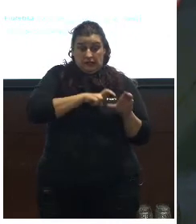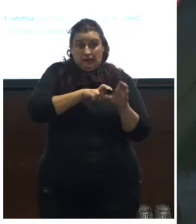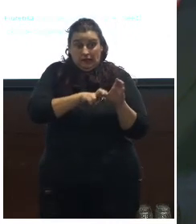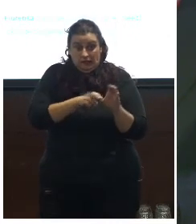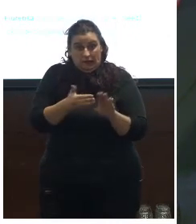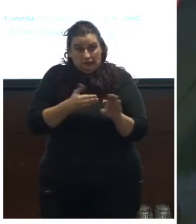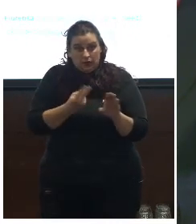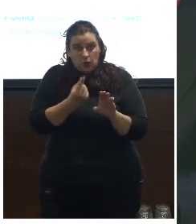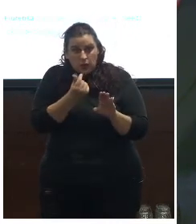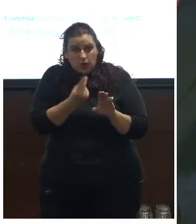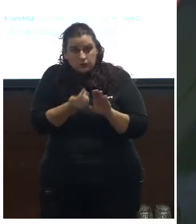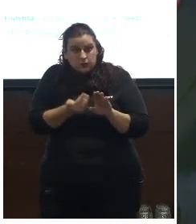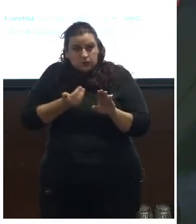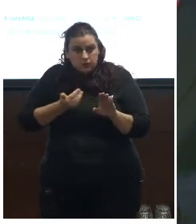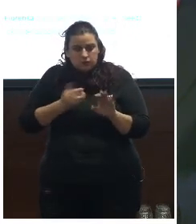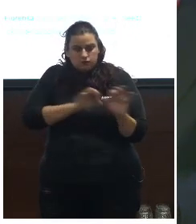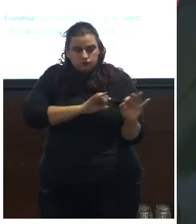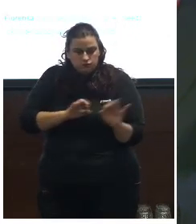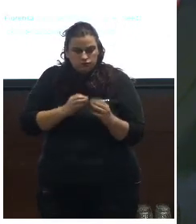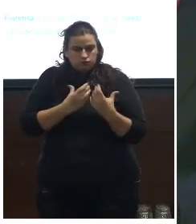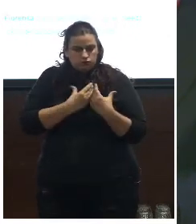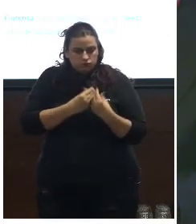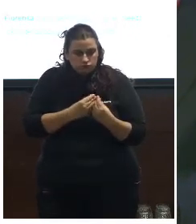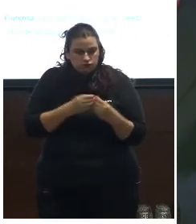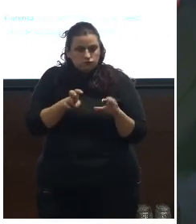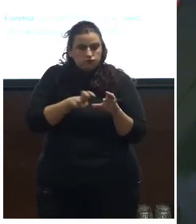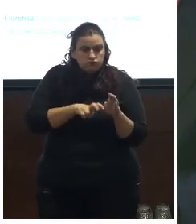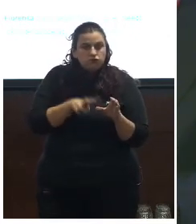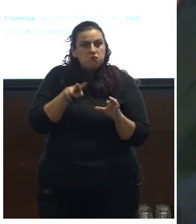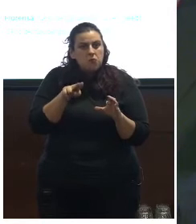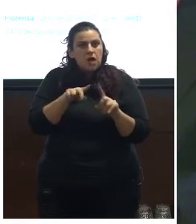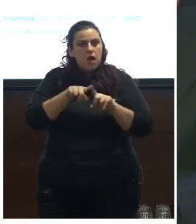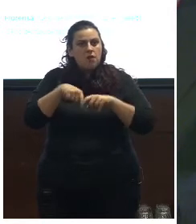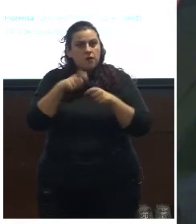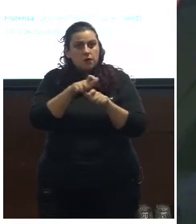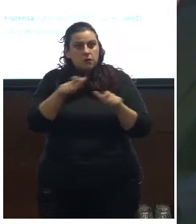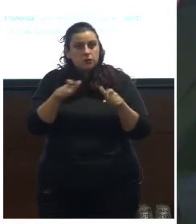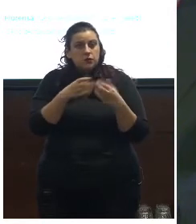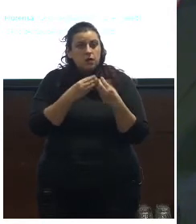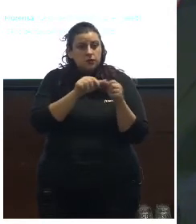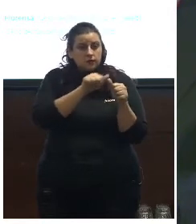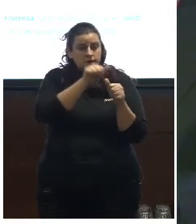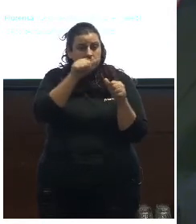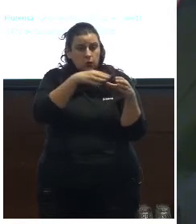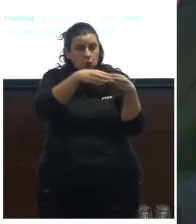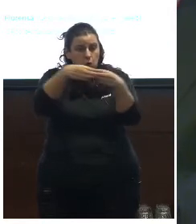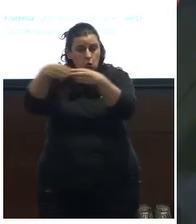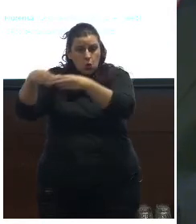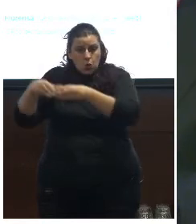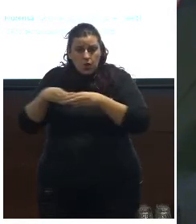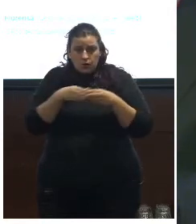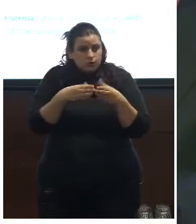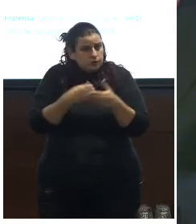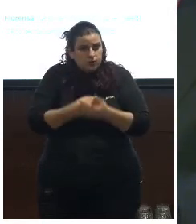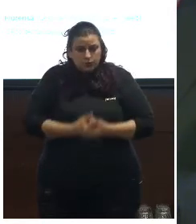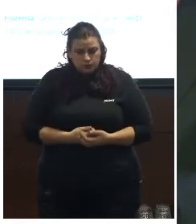previos, asistimos y acompañamos a personas, a parejas, a familias, a realizar todo un crucero con Norwegian,